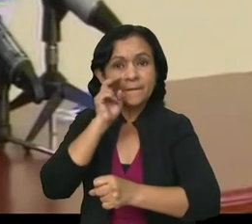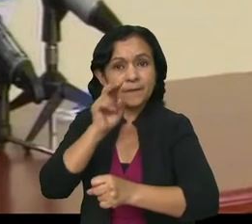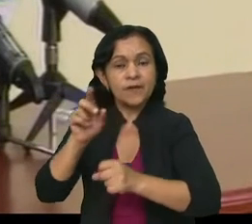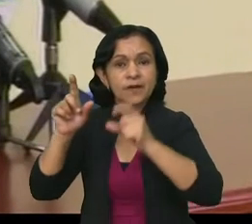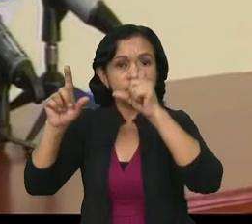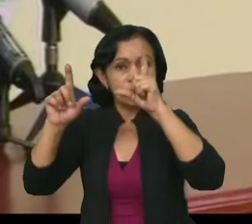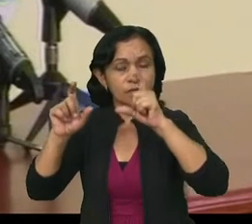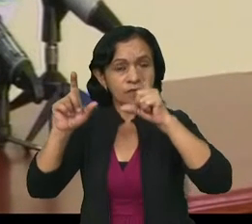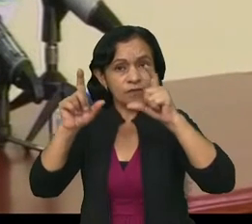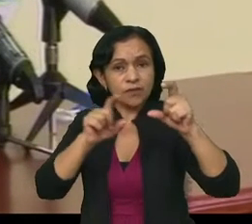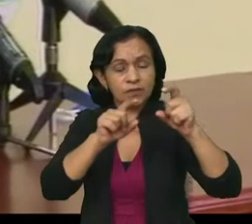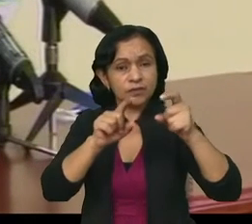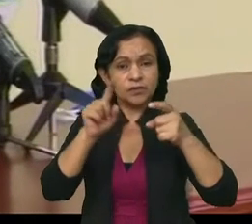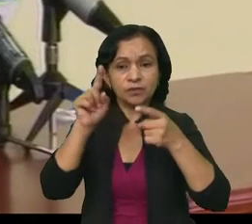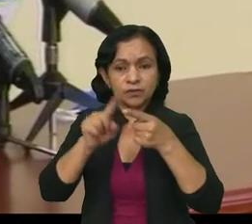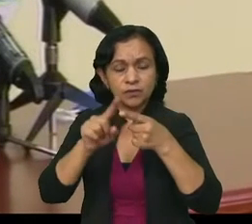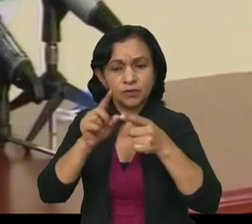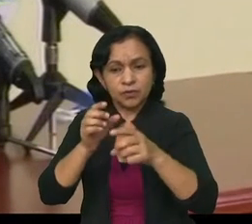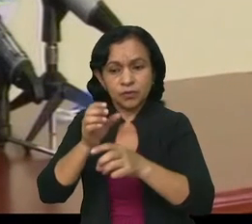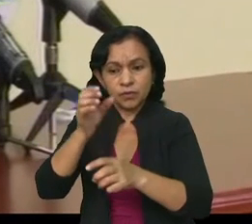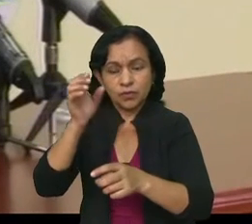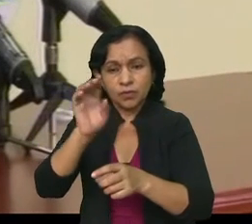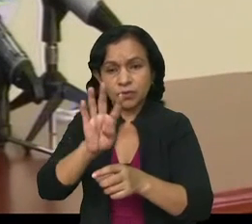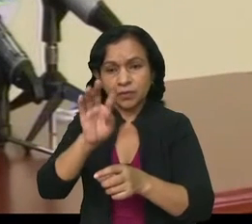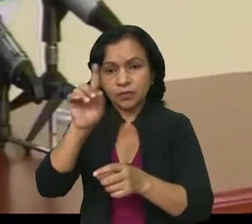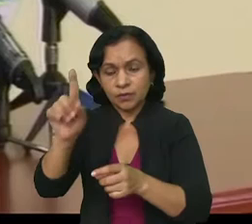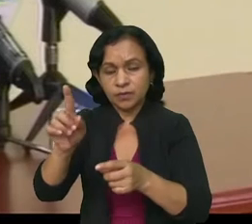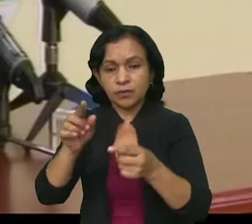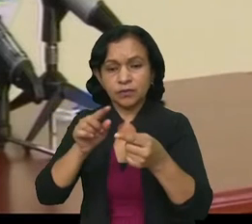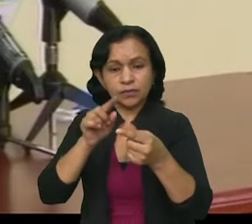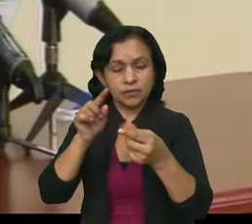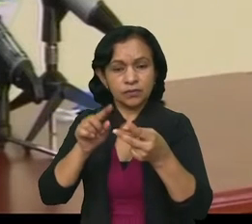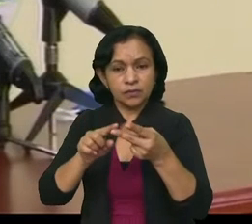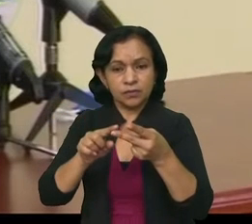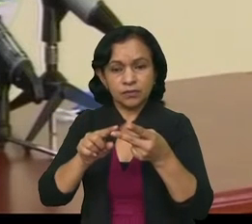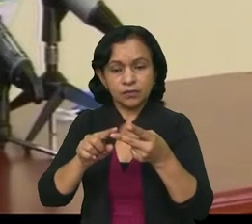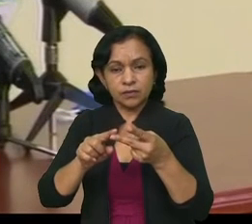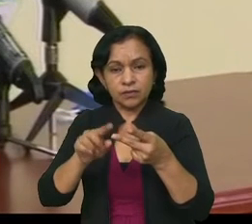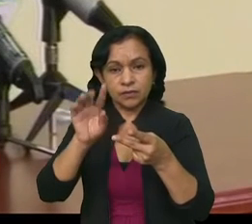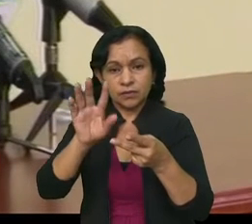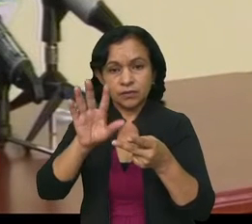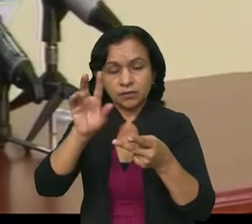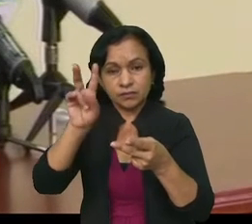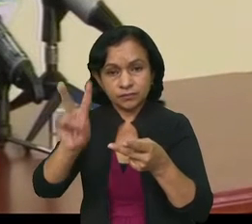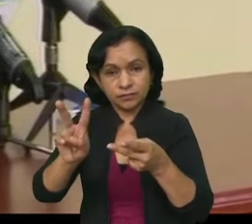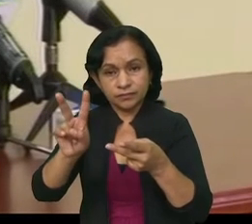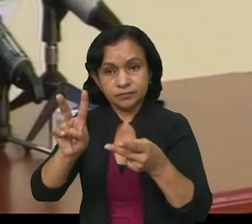imágenes, uno de 41 centímetros de longitud y el otro de